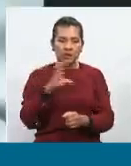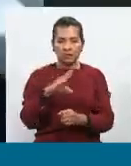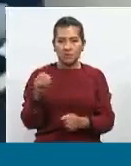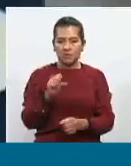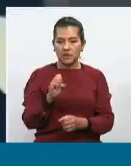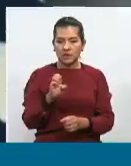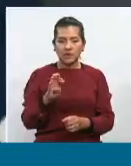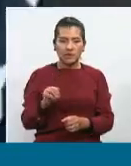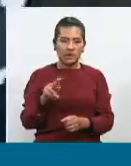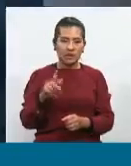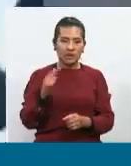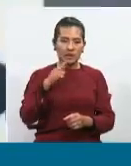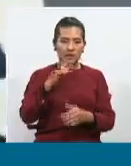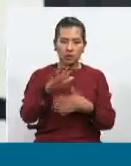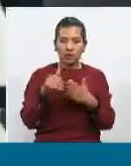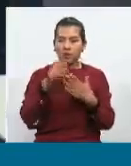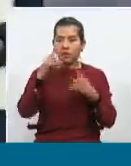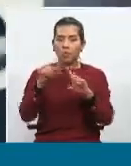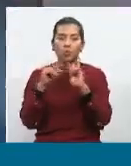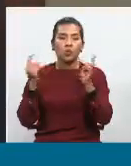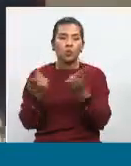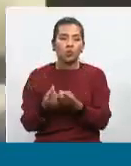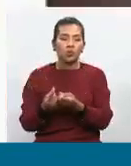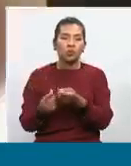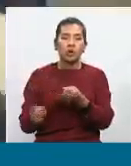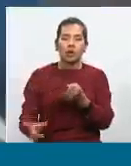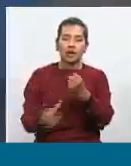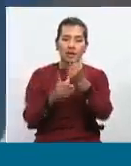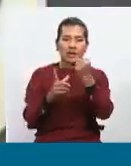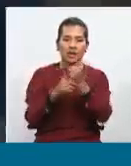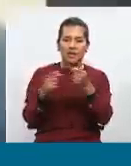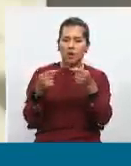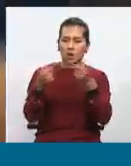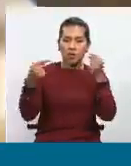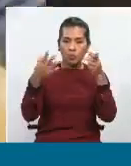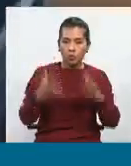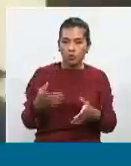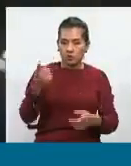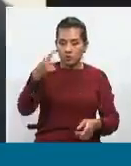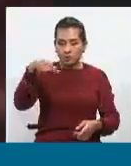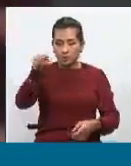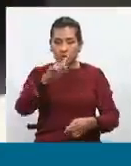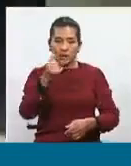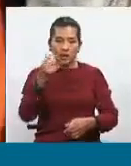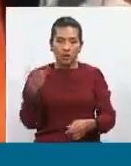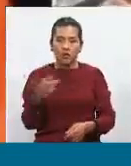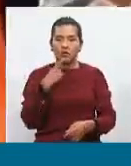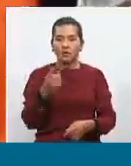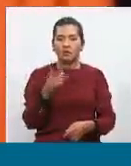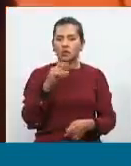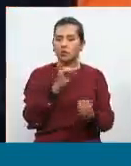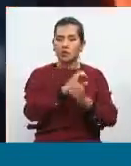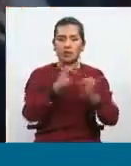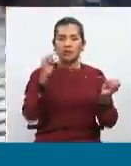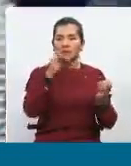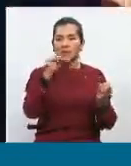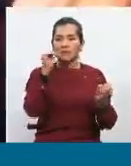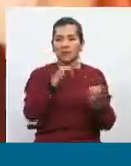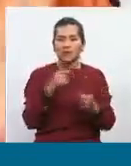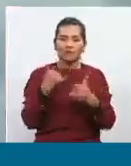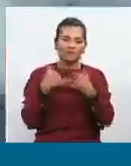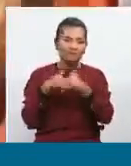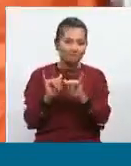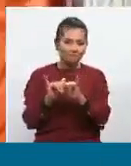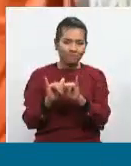por ciertos sectores de oposición, líderes de oposición, que quieren, como decía al principio, negar lo innegable. Es un